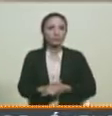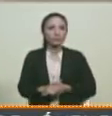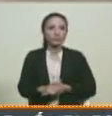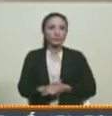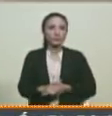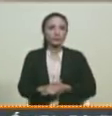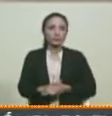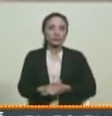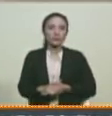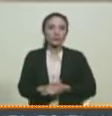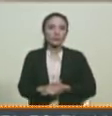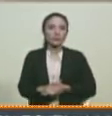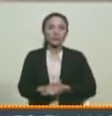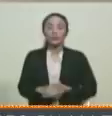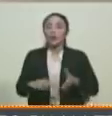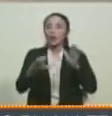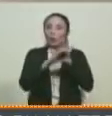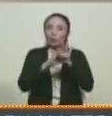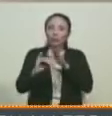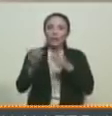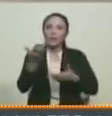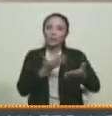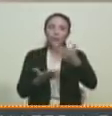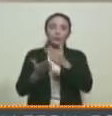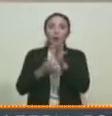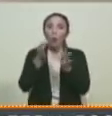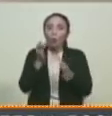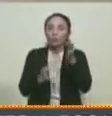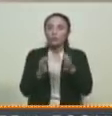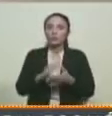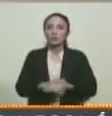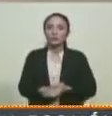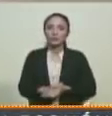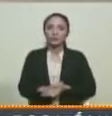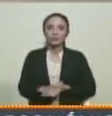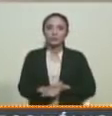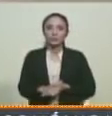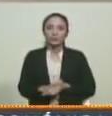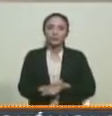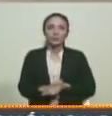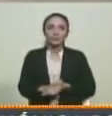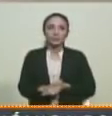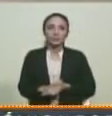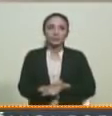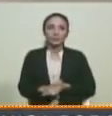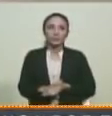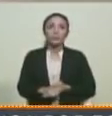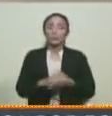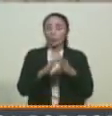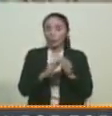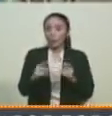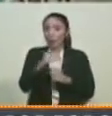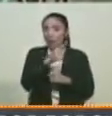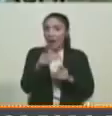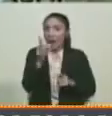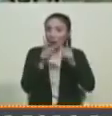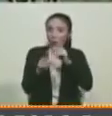compartidas con la Asamblea Nacional Constituyente, el Poder Judicial y el Ministerio Público. Pero todo el que esté